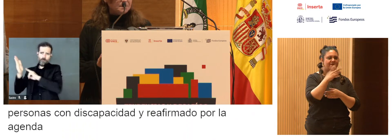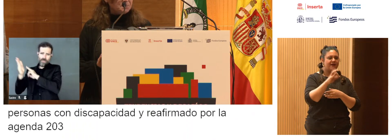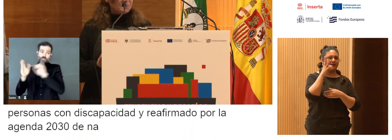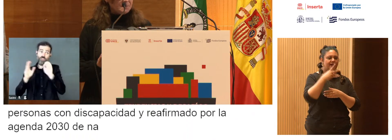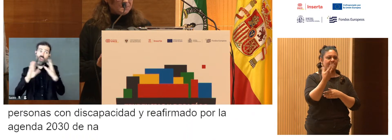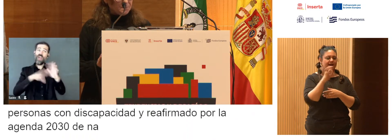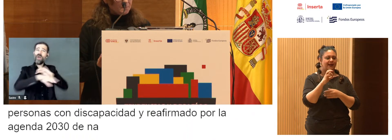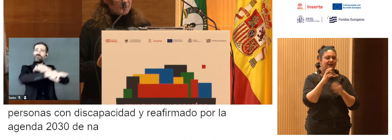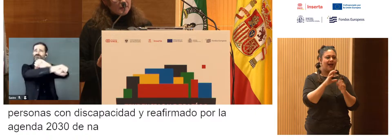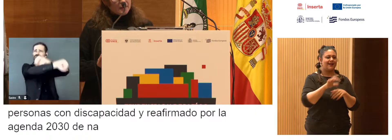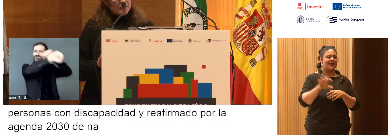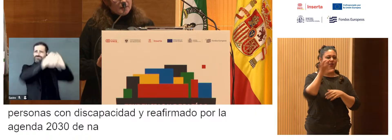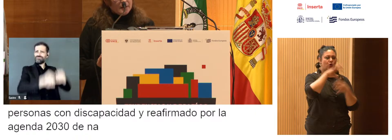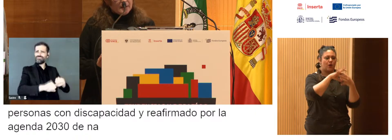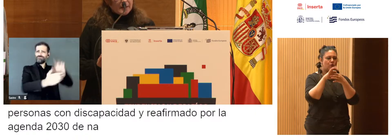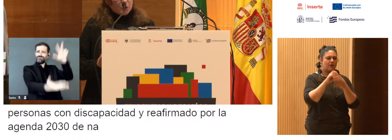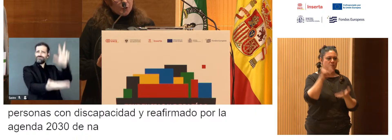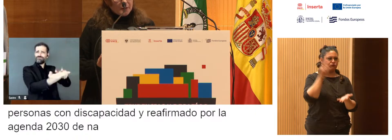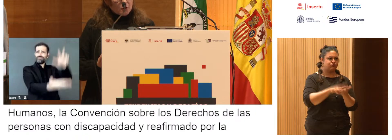Unidas.